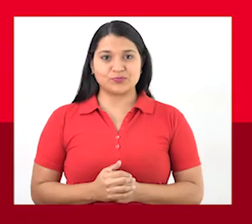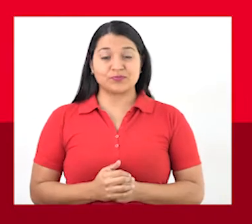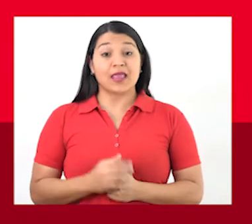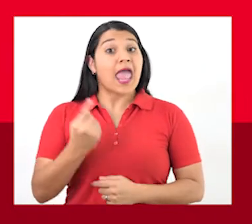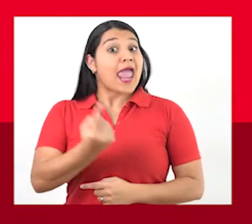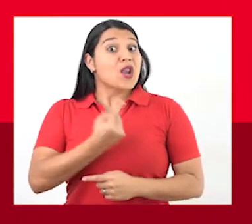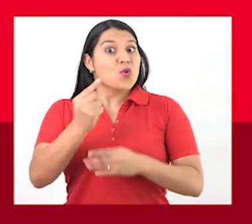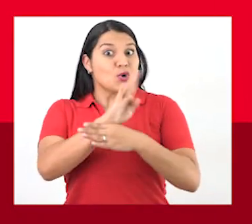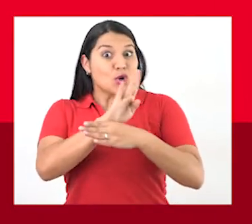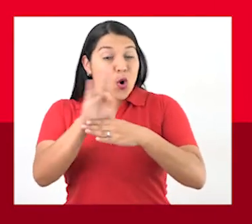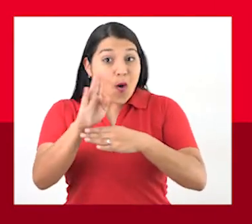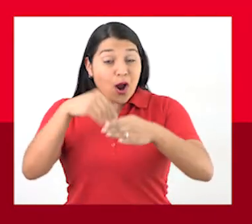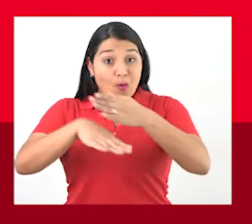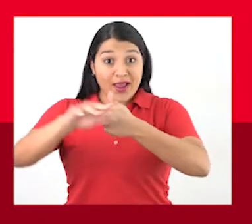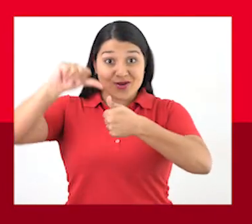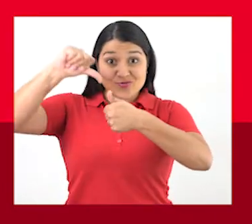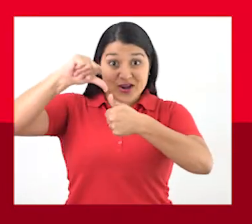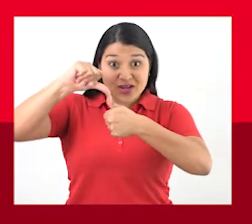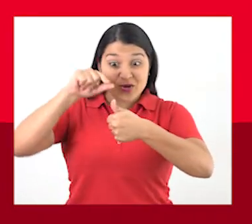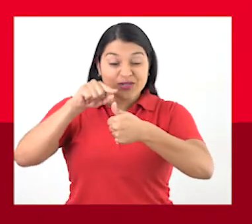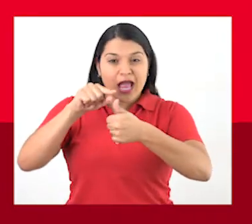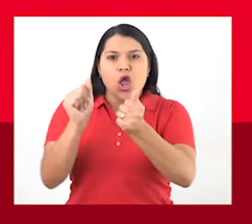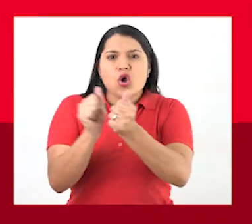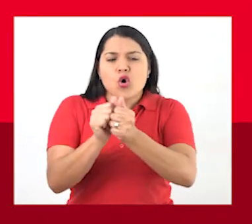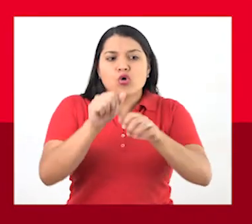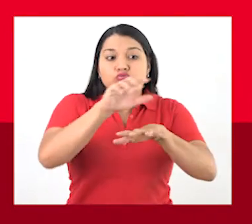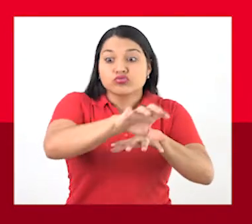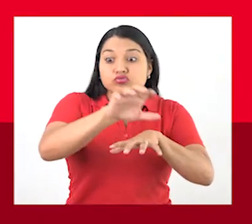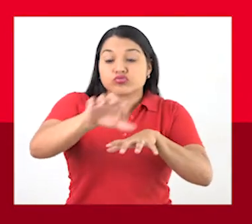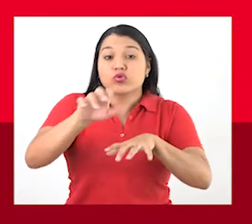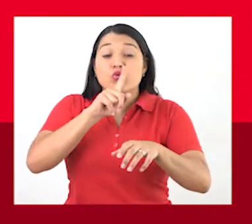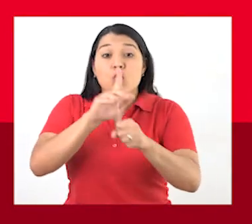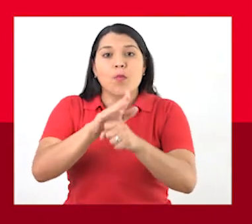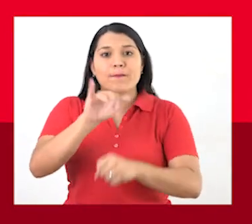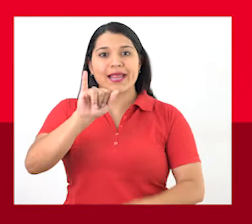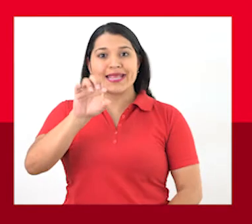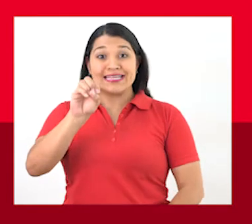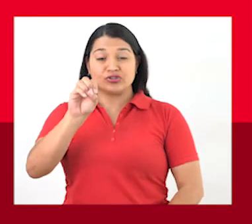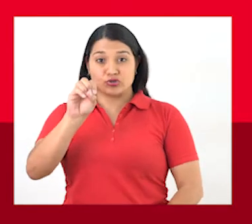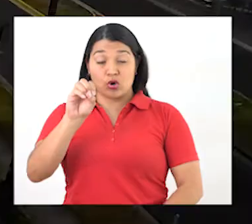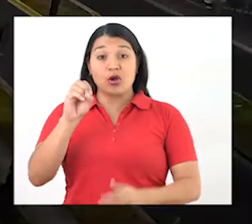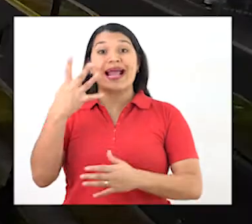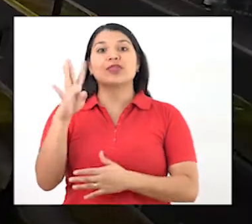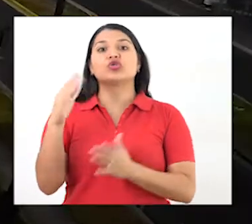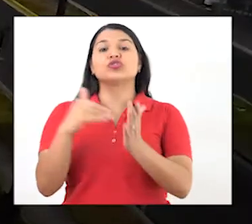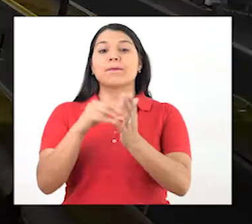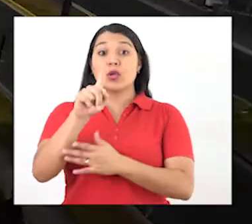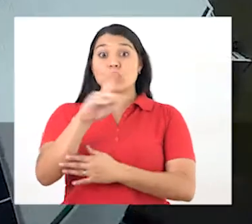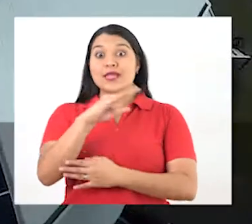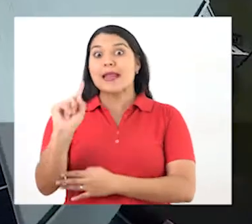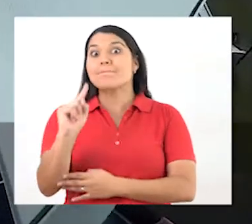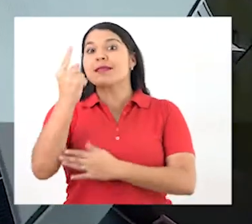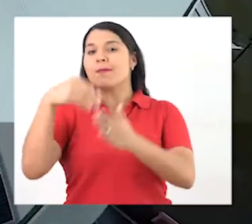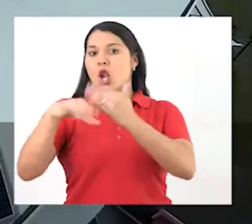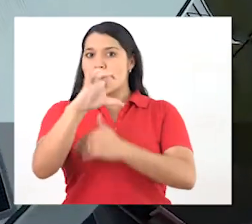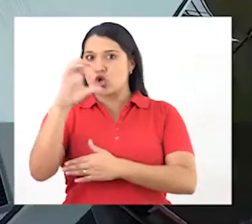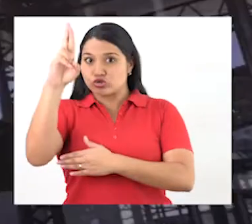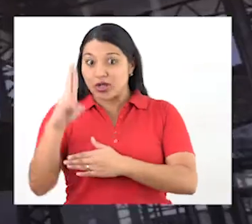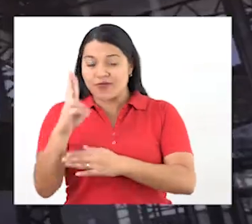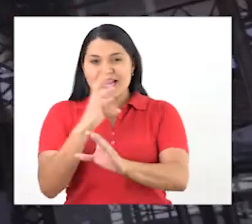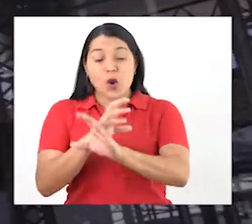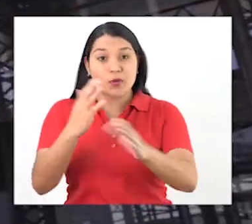El único banco de la región con sucursales ISO 14001 y el primero en Costa Rica,